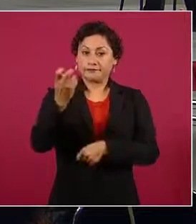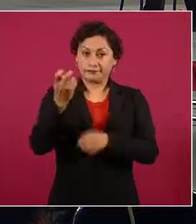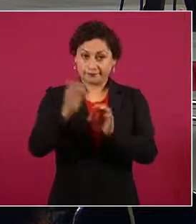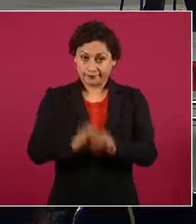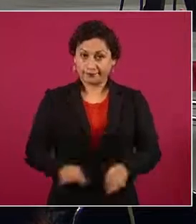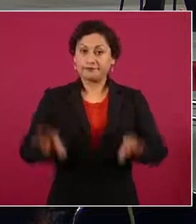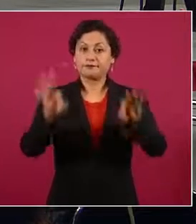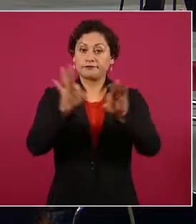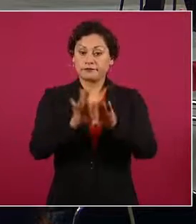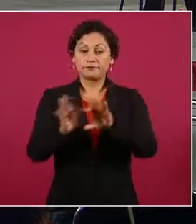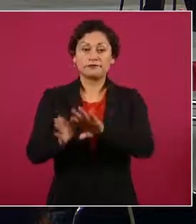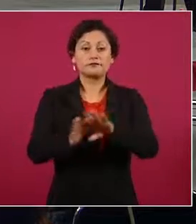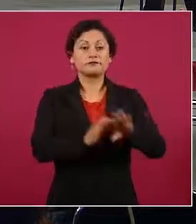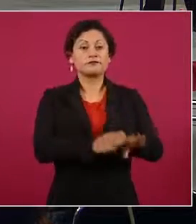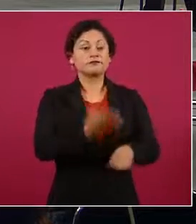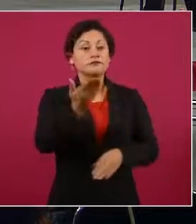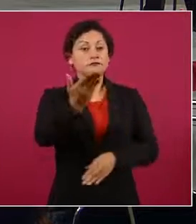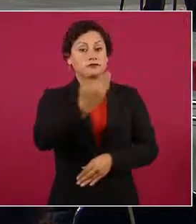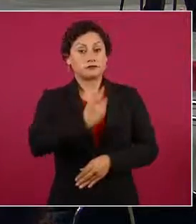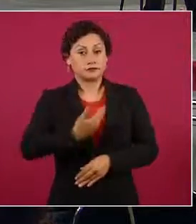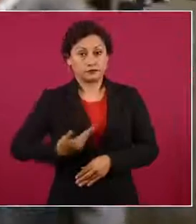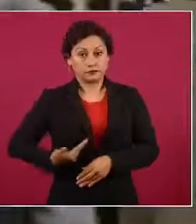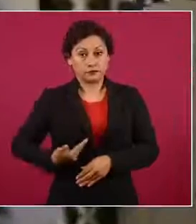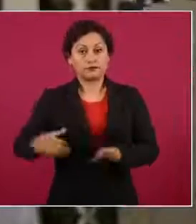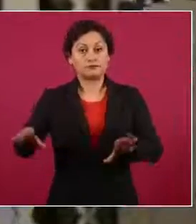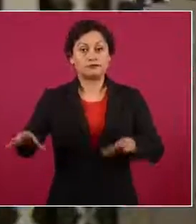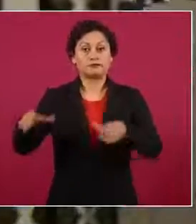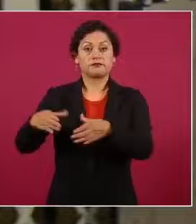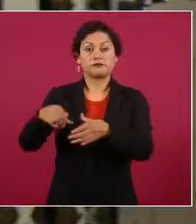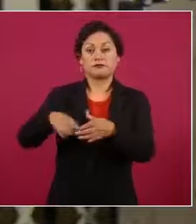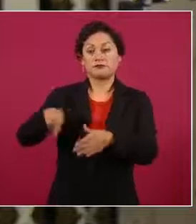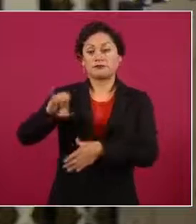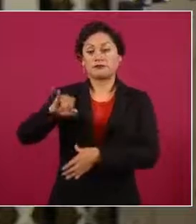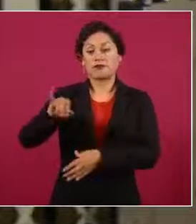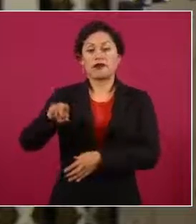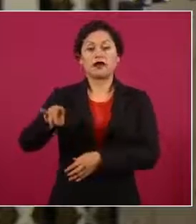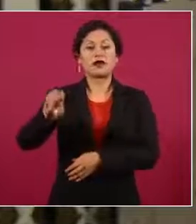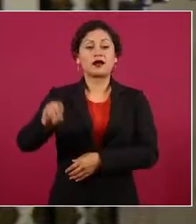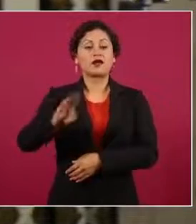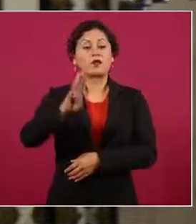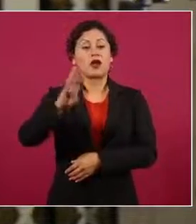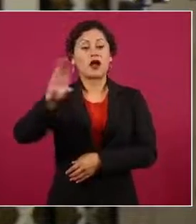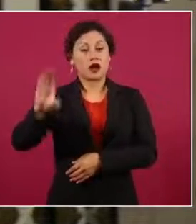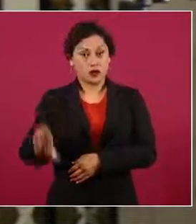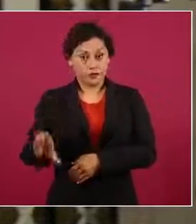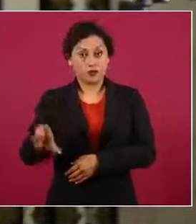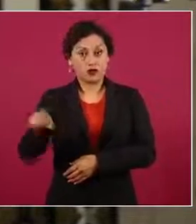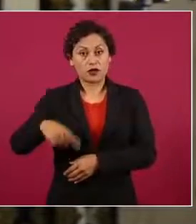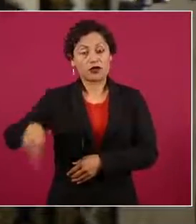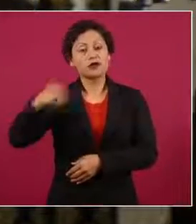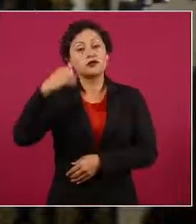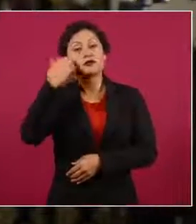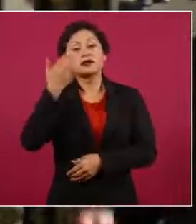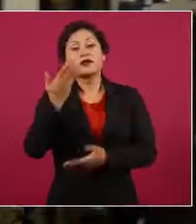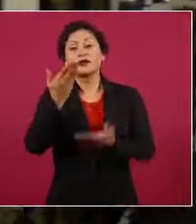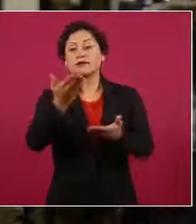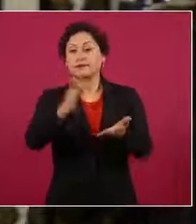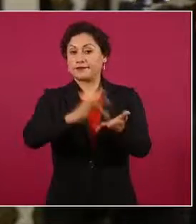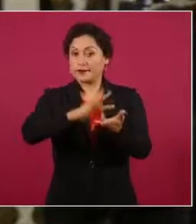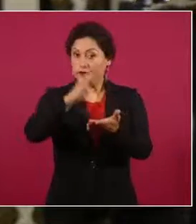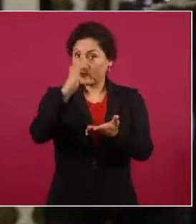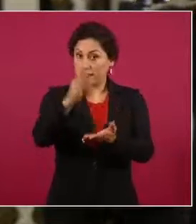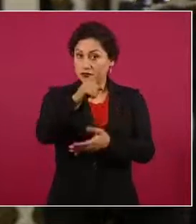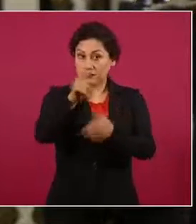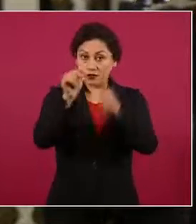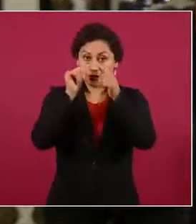también. Presidente, los ejidatarios en el ejido de Reforma Agraria en Baja California le quieren agradecer su intervención, ya que